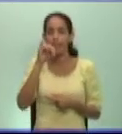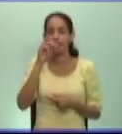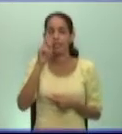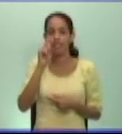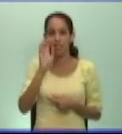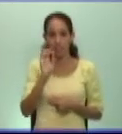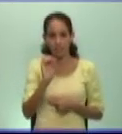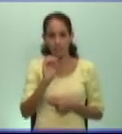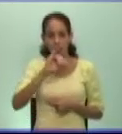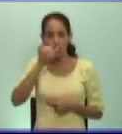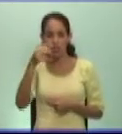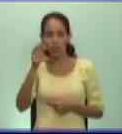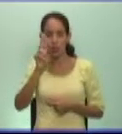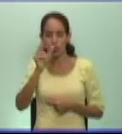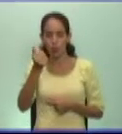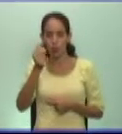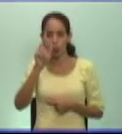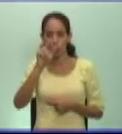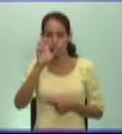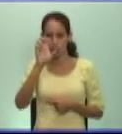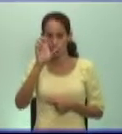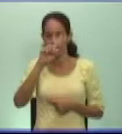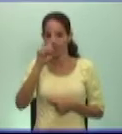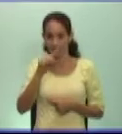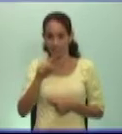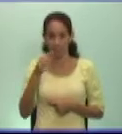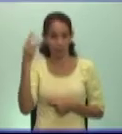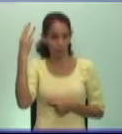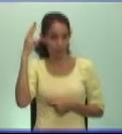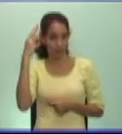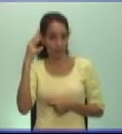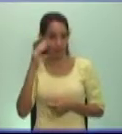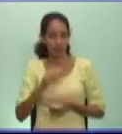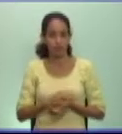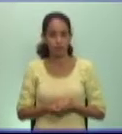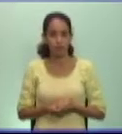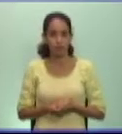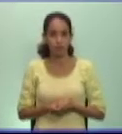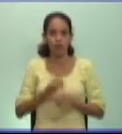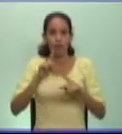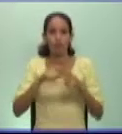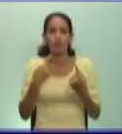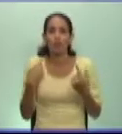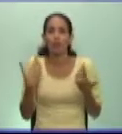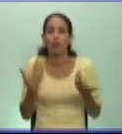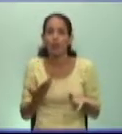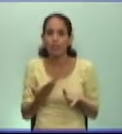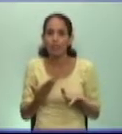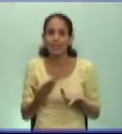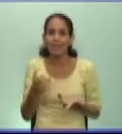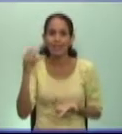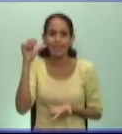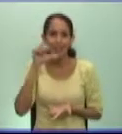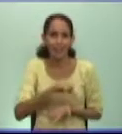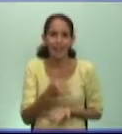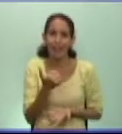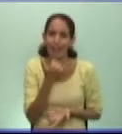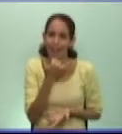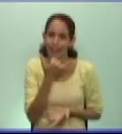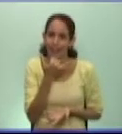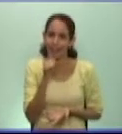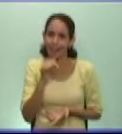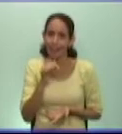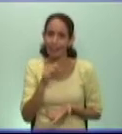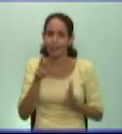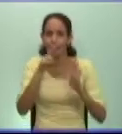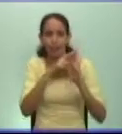manifiesto al volver a la capital donde se consolida ya el objetivo de esta reforma y por qué fracasó al final la reforma mexicana. Creo que